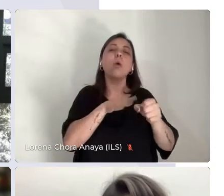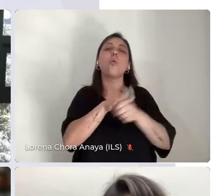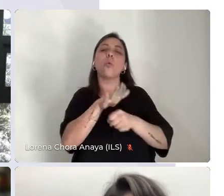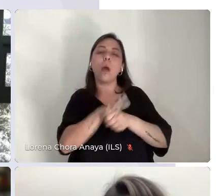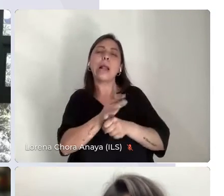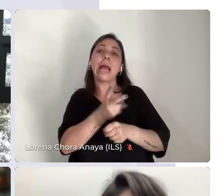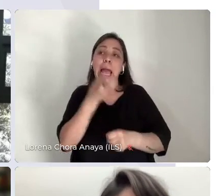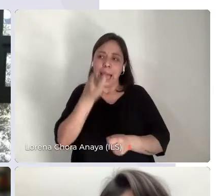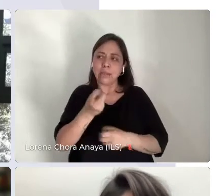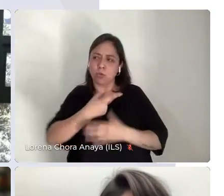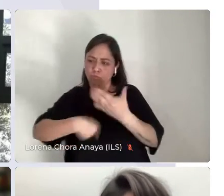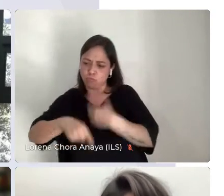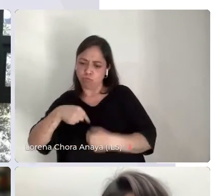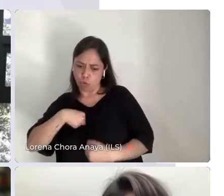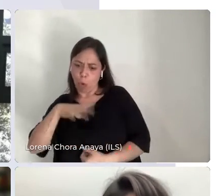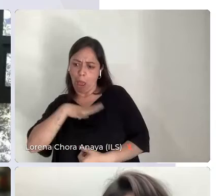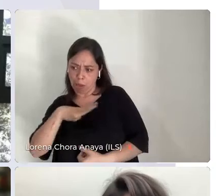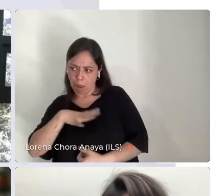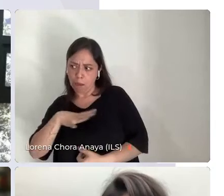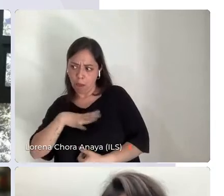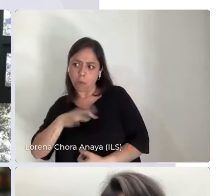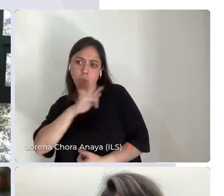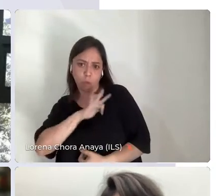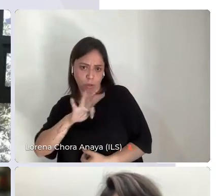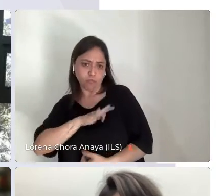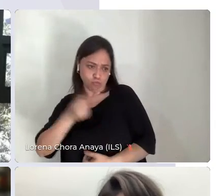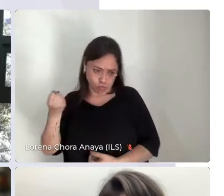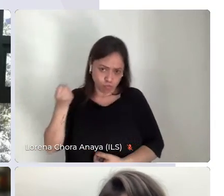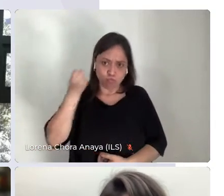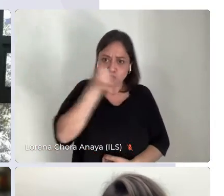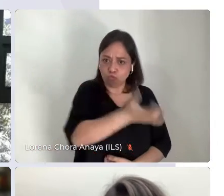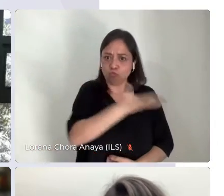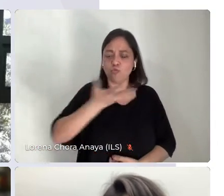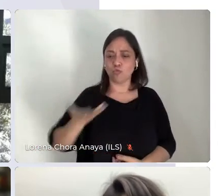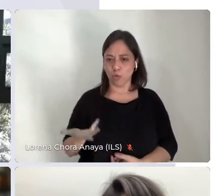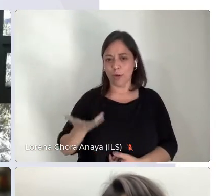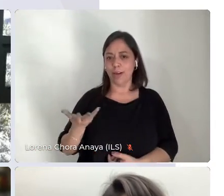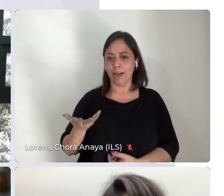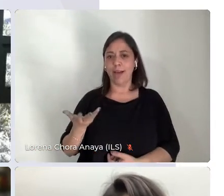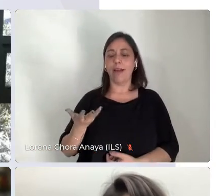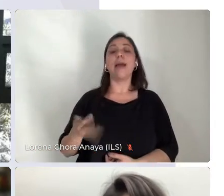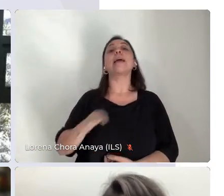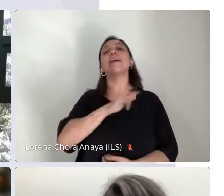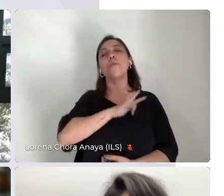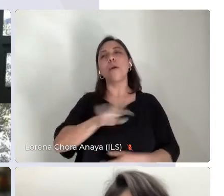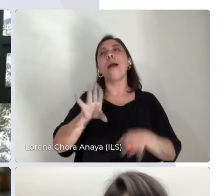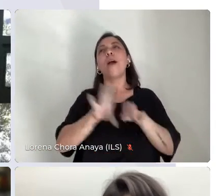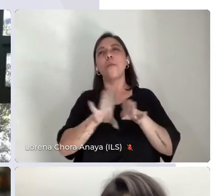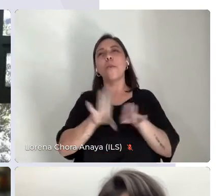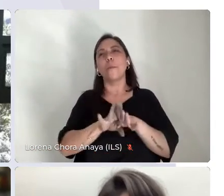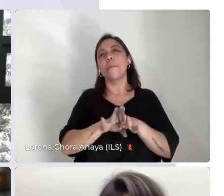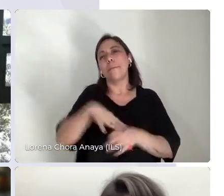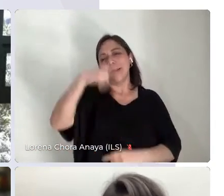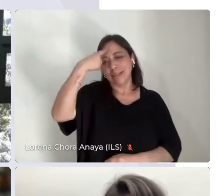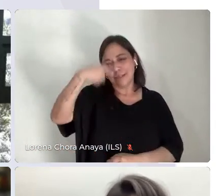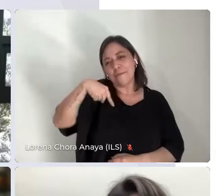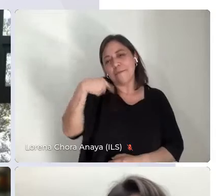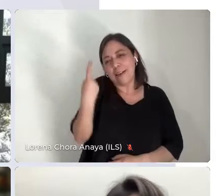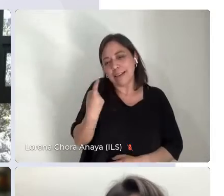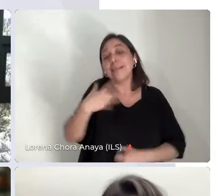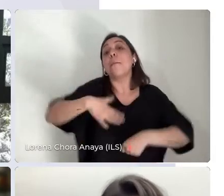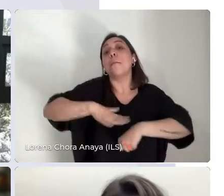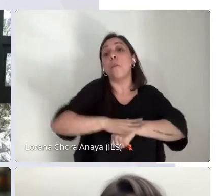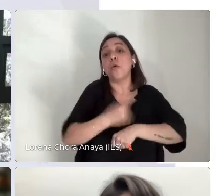tienes y que esa entrega además pueda ser mucho más sencilla porque es desde las capacidades que ya